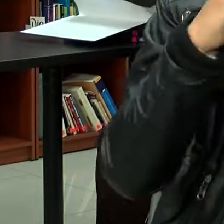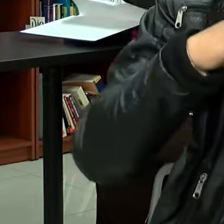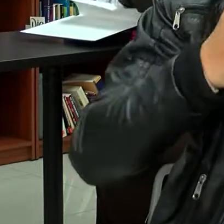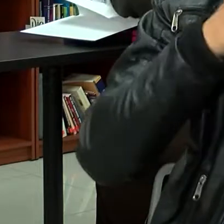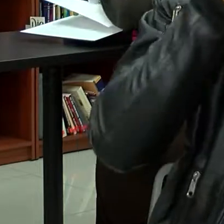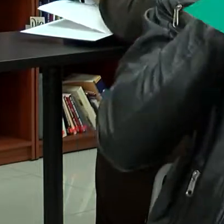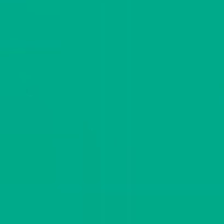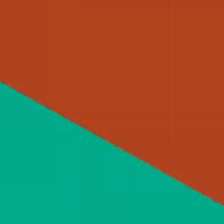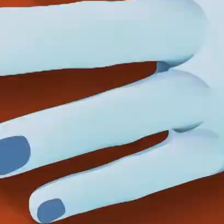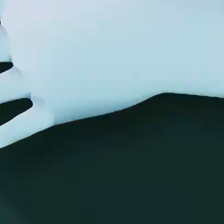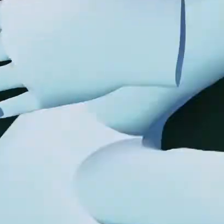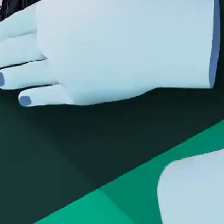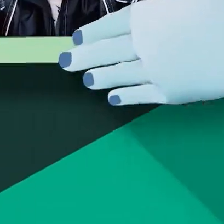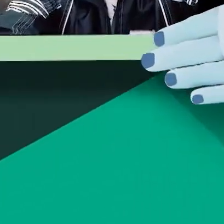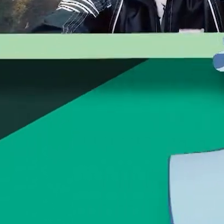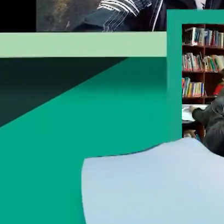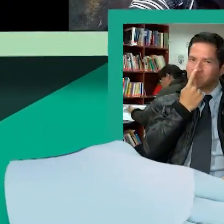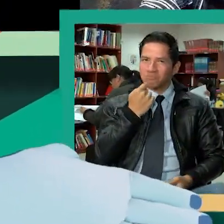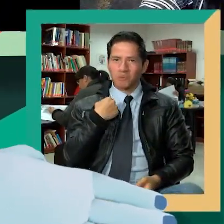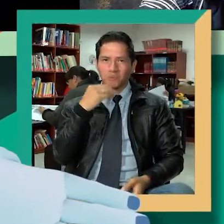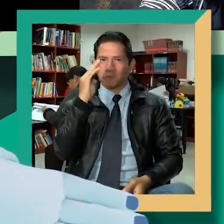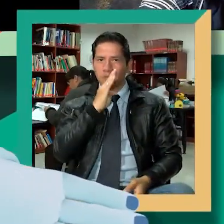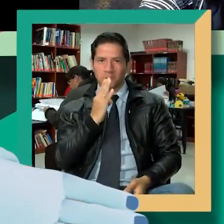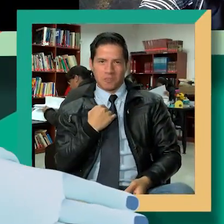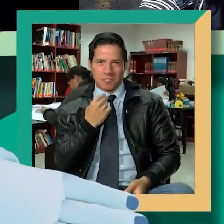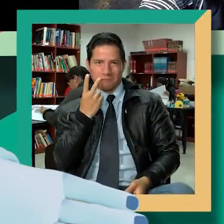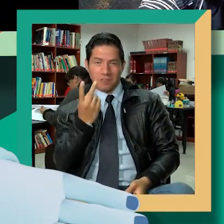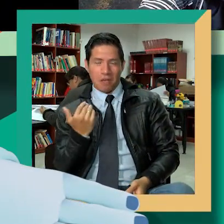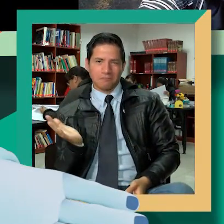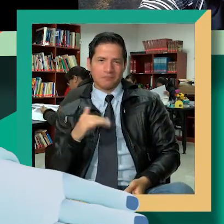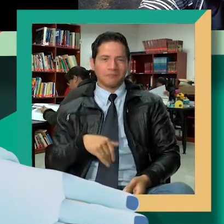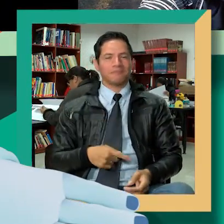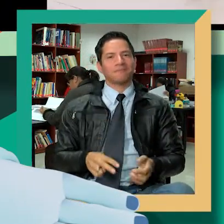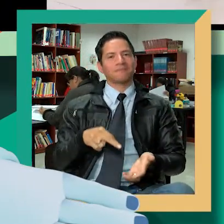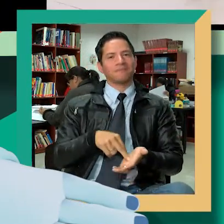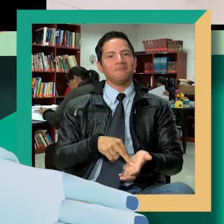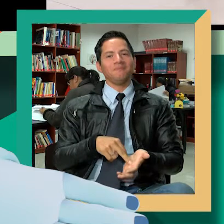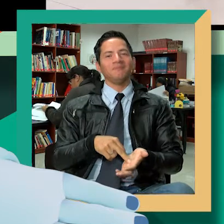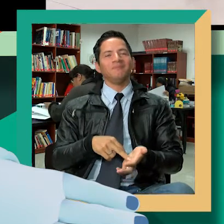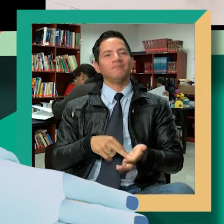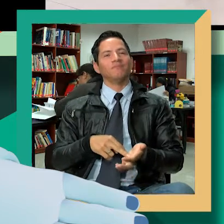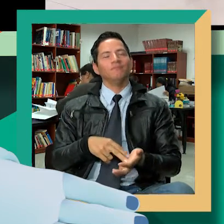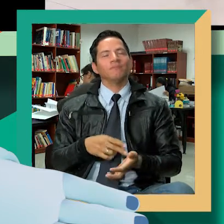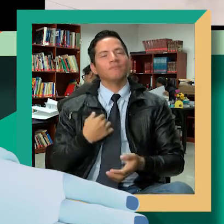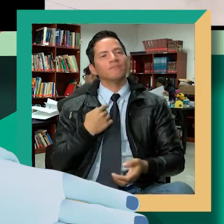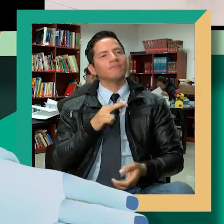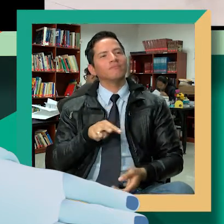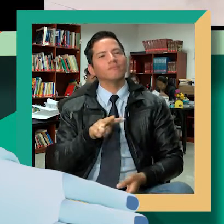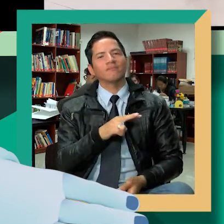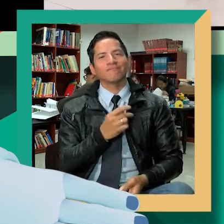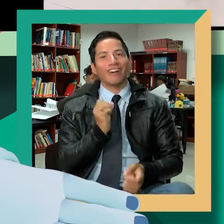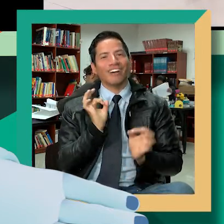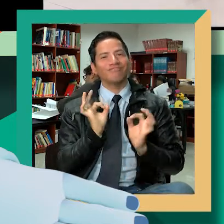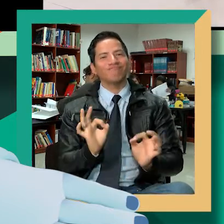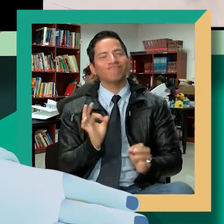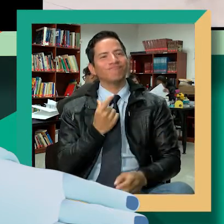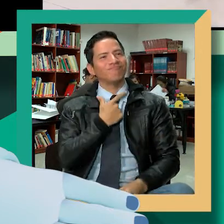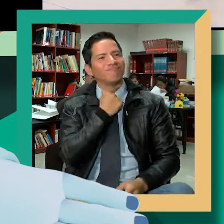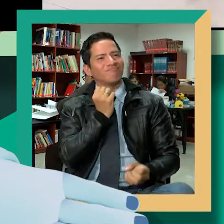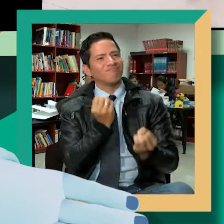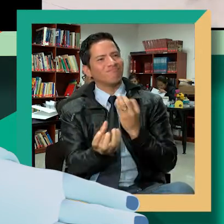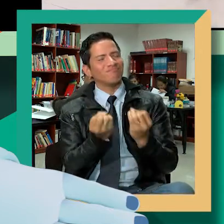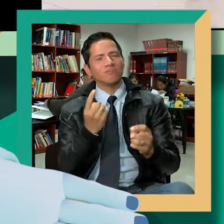Un grupo de amigos sordos con quienes conversaba frecuentemente me invitaron. Me dijeron, ven, intégrate a la comunidad de acá.